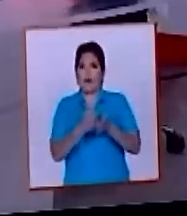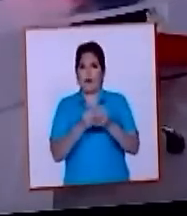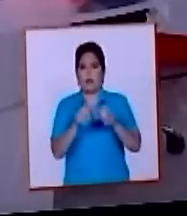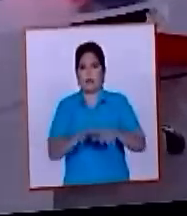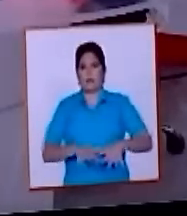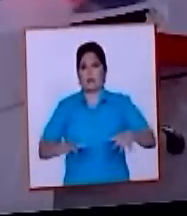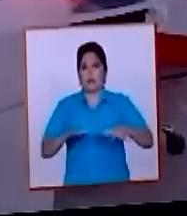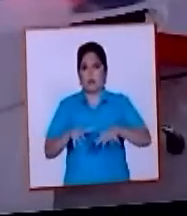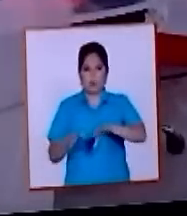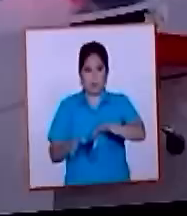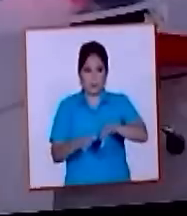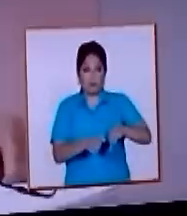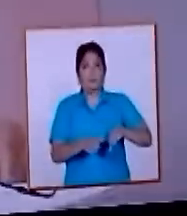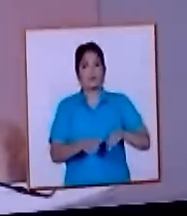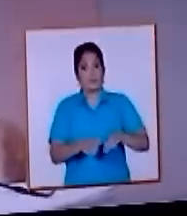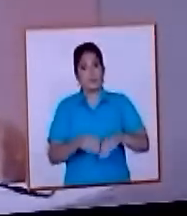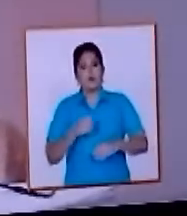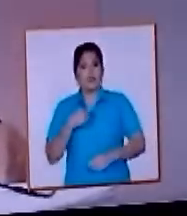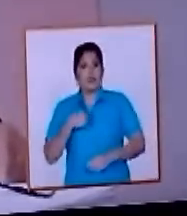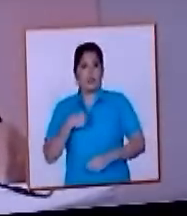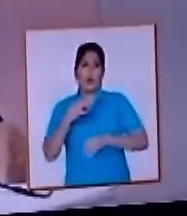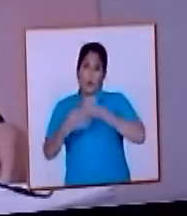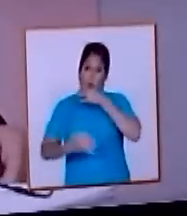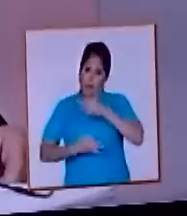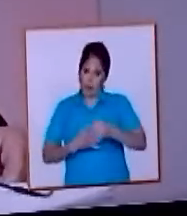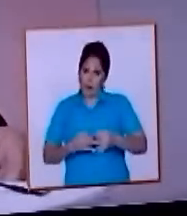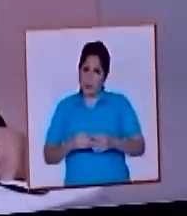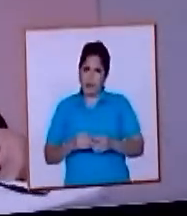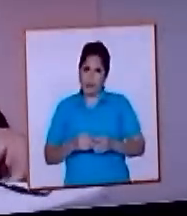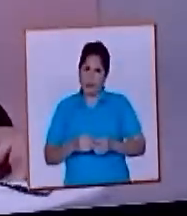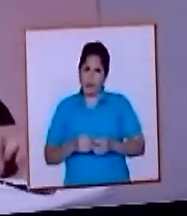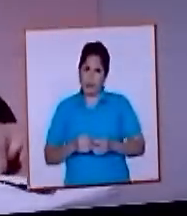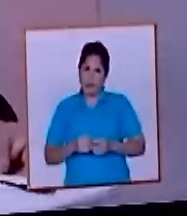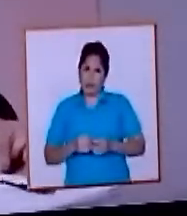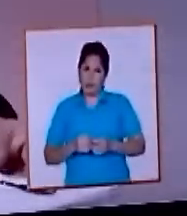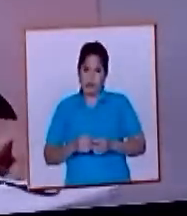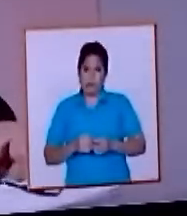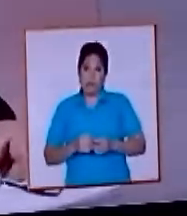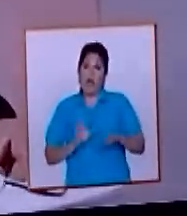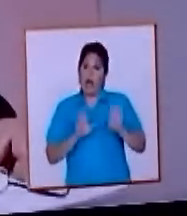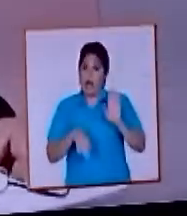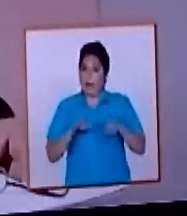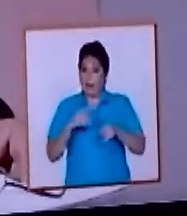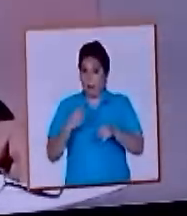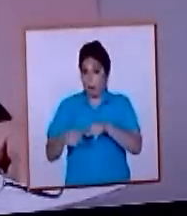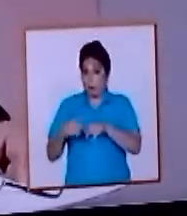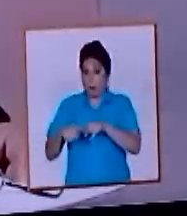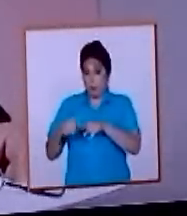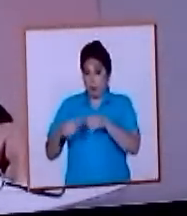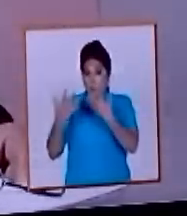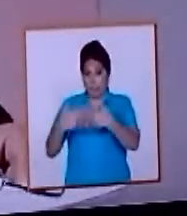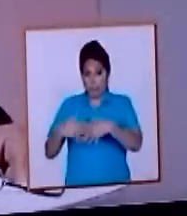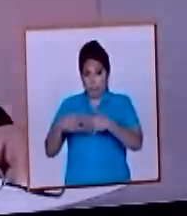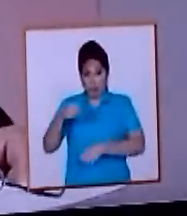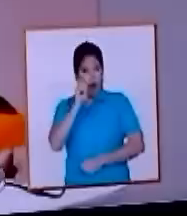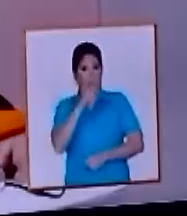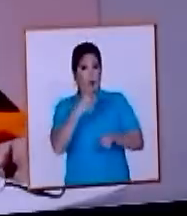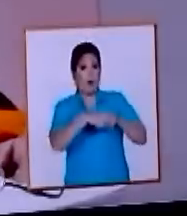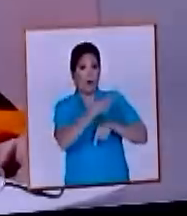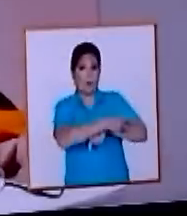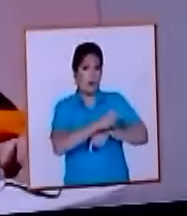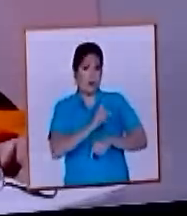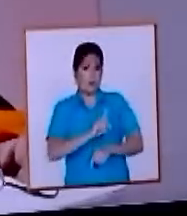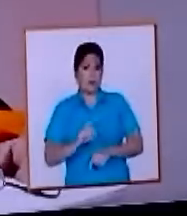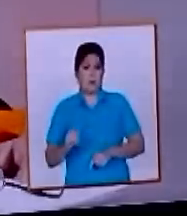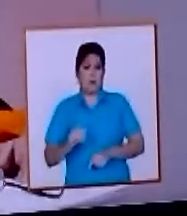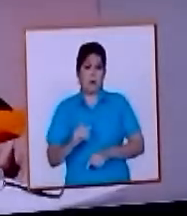correcto Randy si me lo permite yo quisiera abordar porque no todo es importación s hay un grupo de producciones que tenemos que asegurar en Cuba que no andan bien Qué